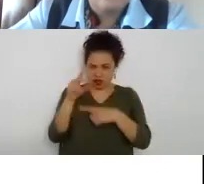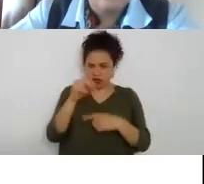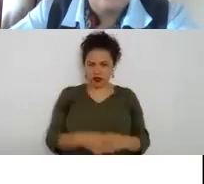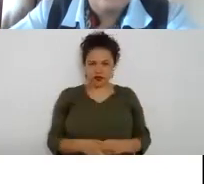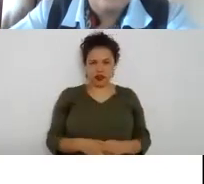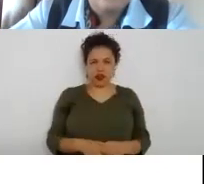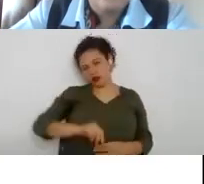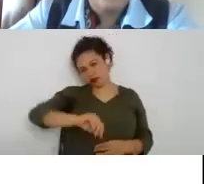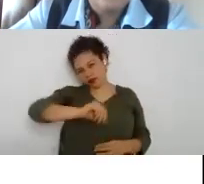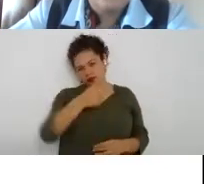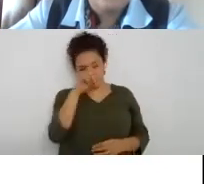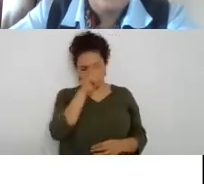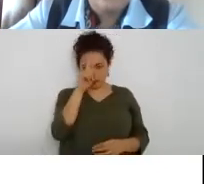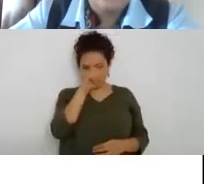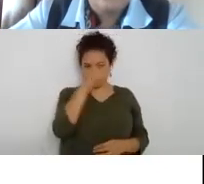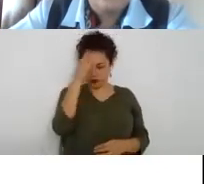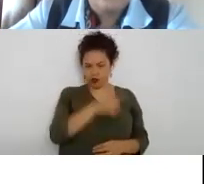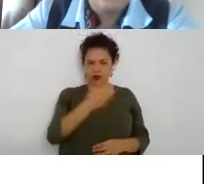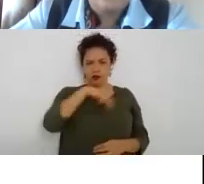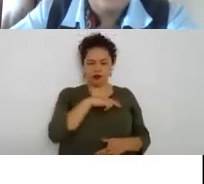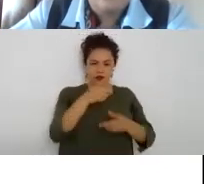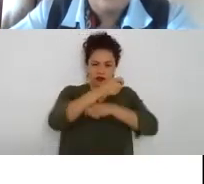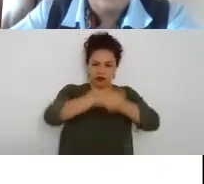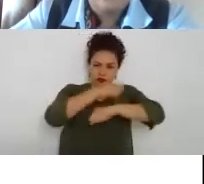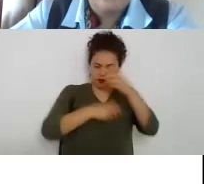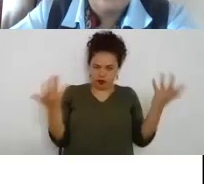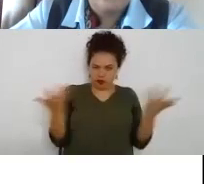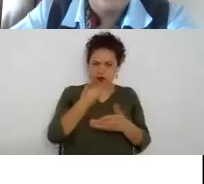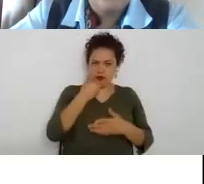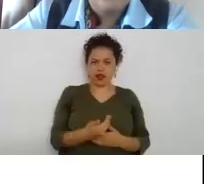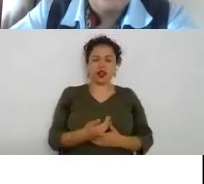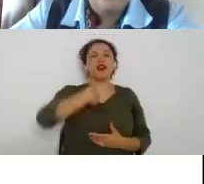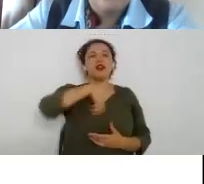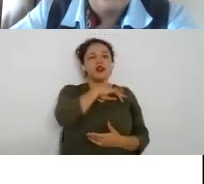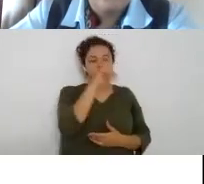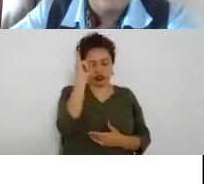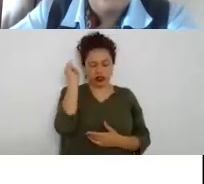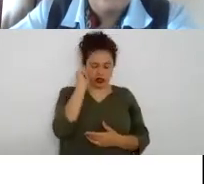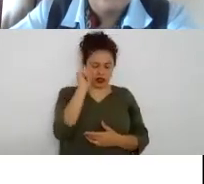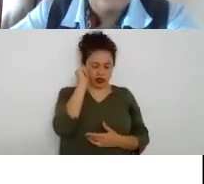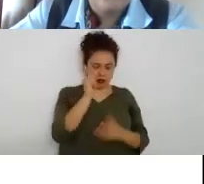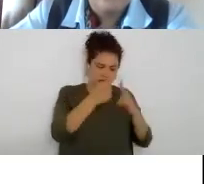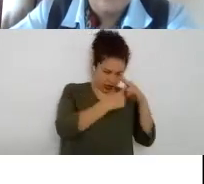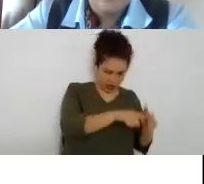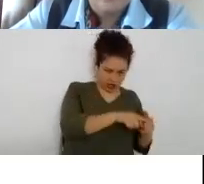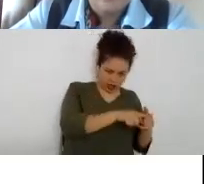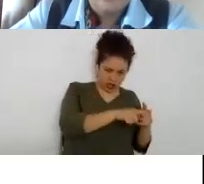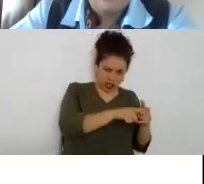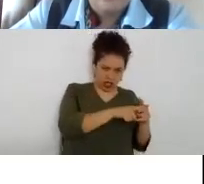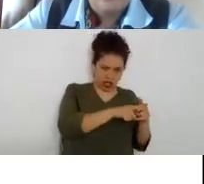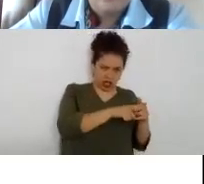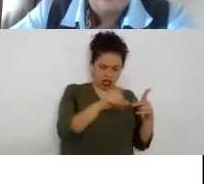recomendación que les hacía, que era para darle cuerpo a nuestros vendajes, es que siempre vamos a iniciar y terminar con 2 vueltas